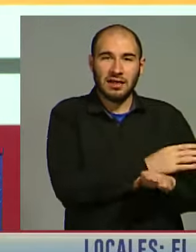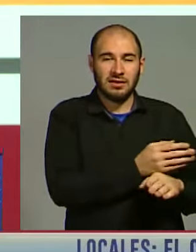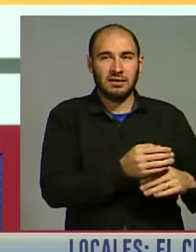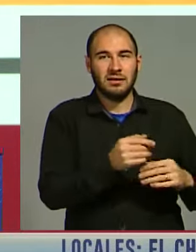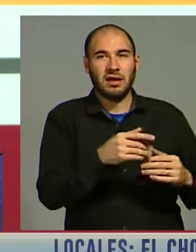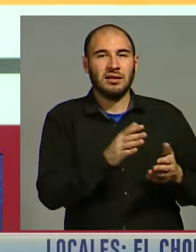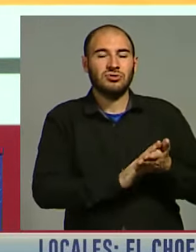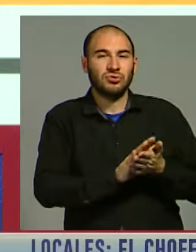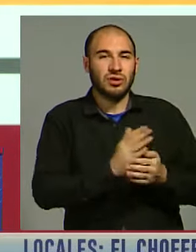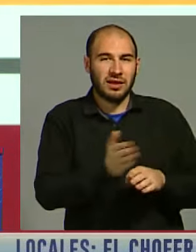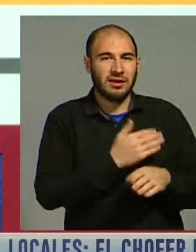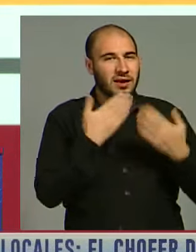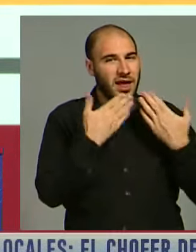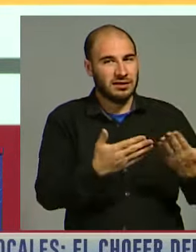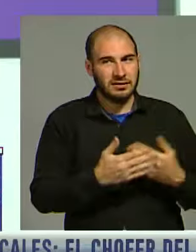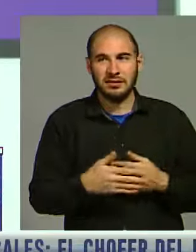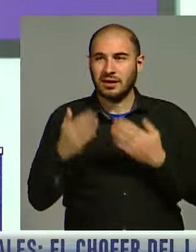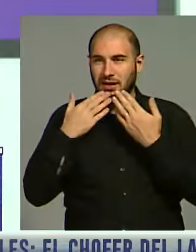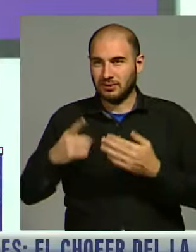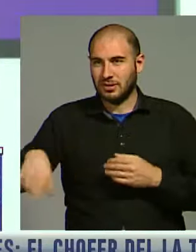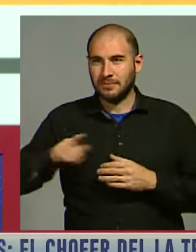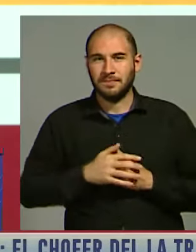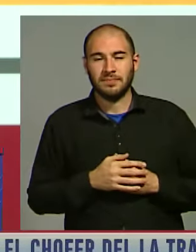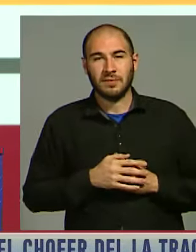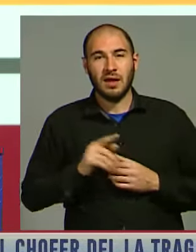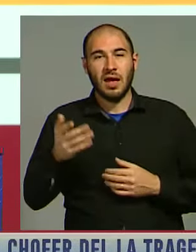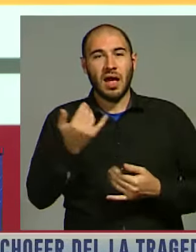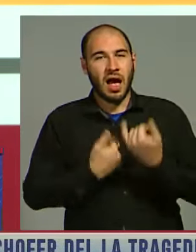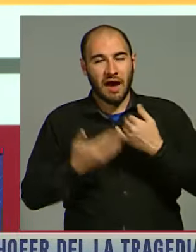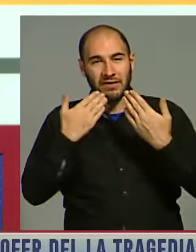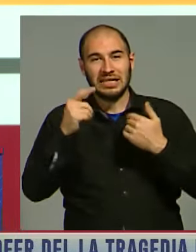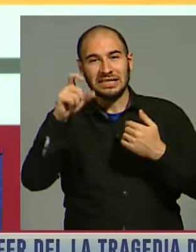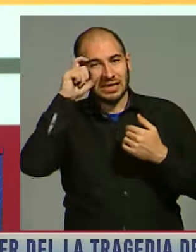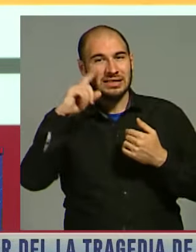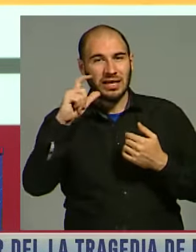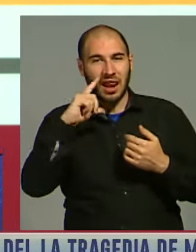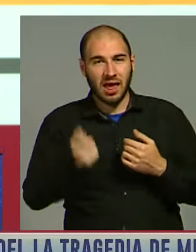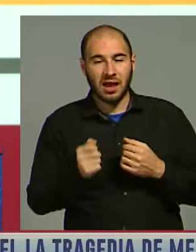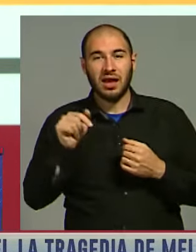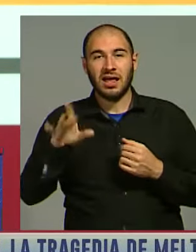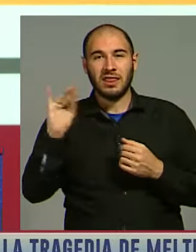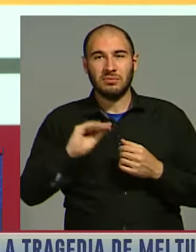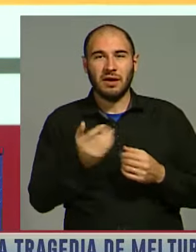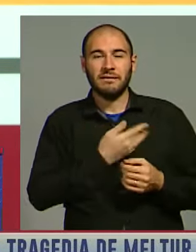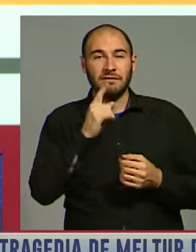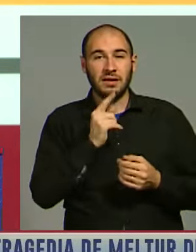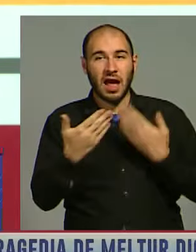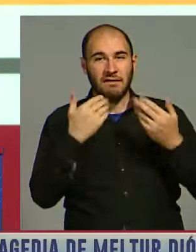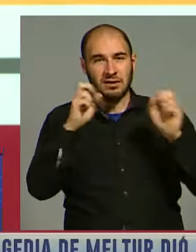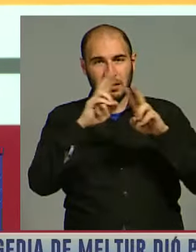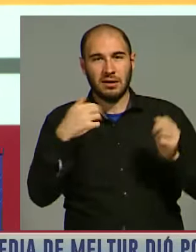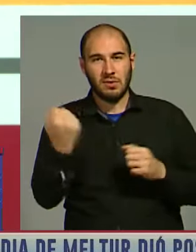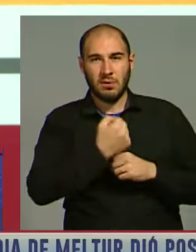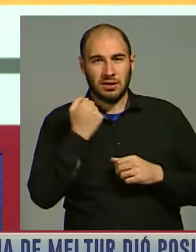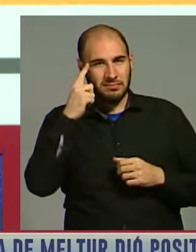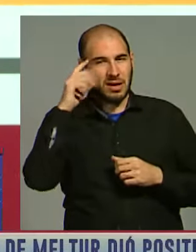llegar a esa situación. Muchísimas gracias, Cecilia. Muchas gracias a ustedes. Bueno, estábamos con Cecilia Soria, diputada del FIT, hablando de este tema tan